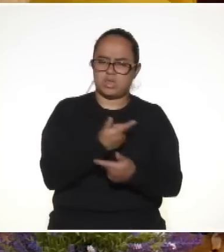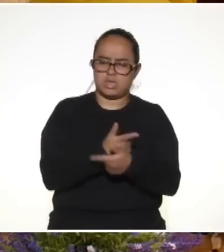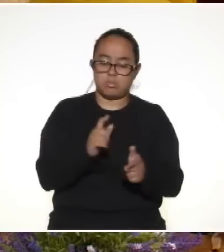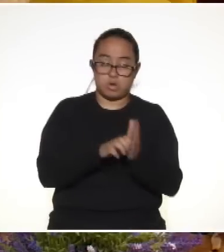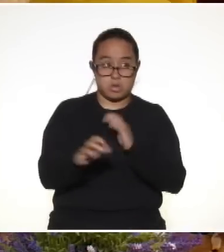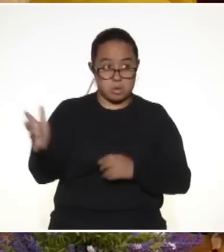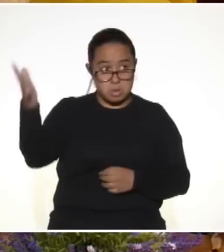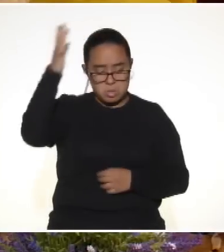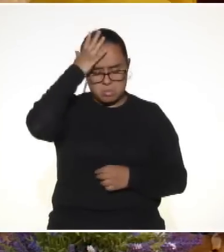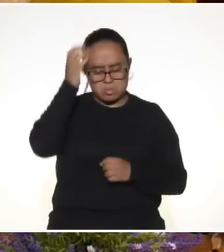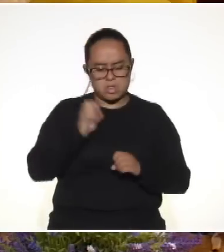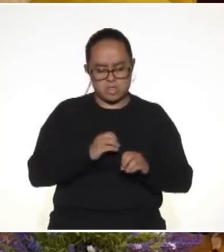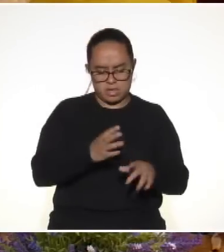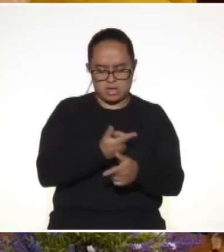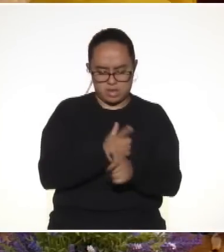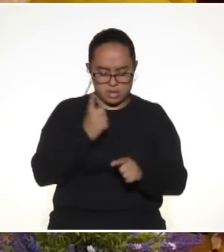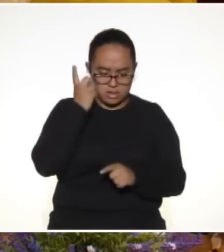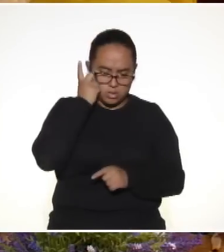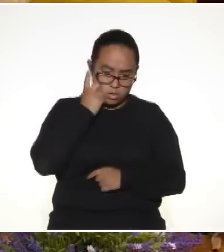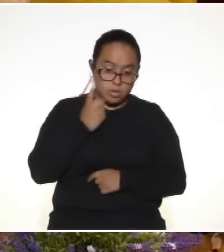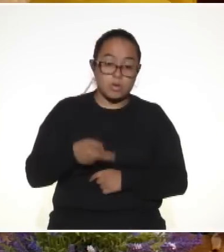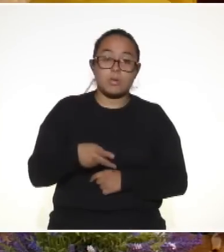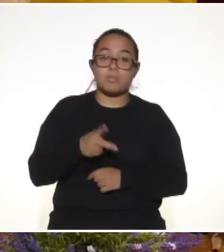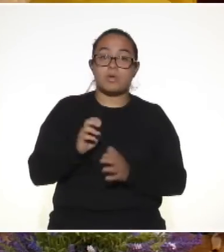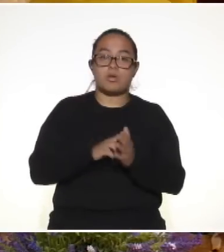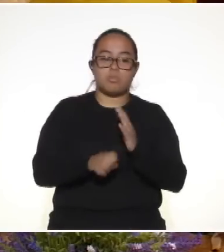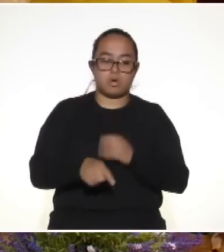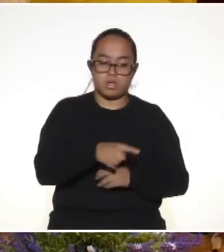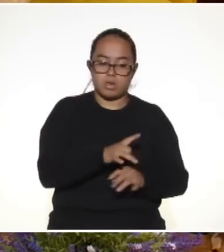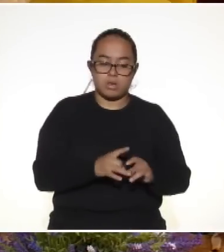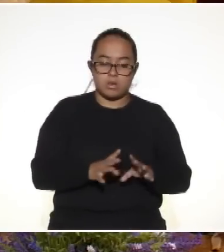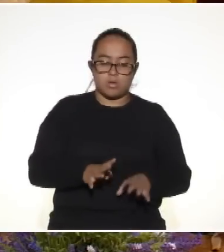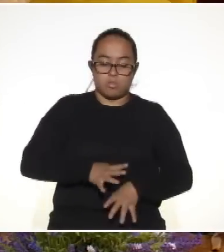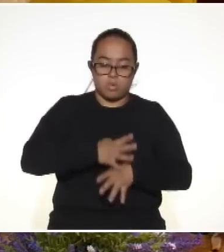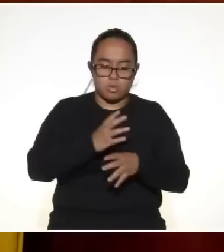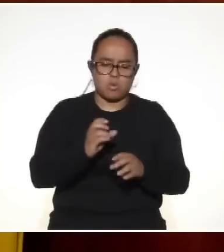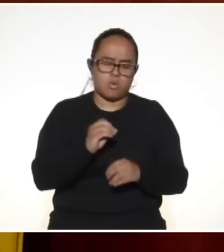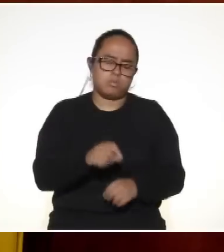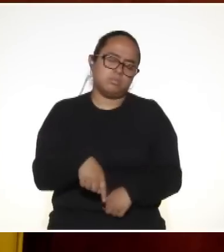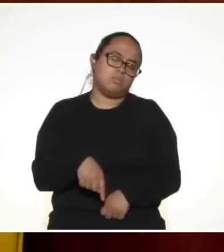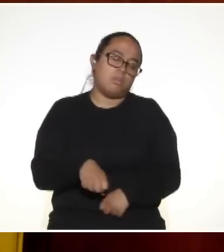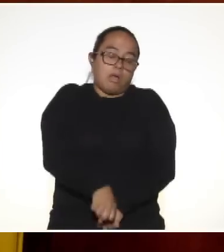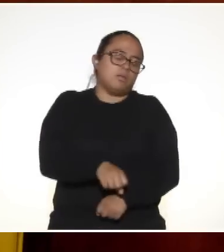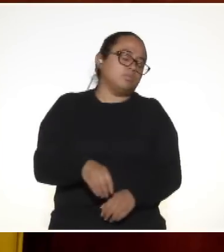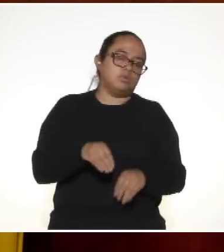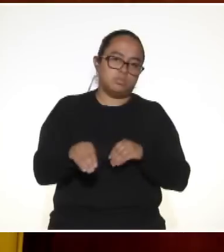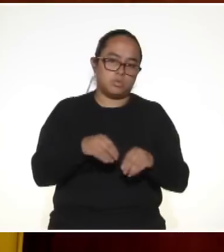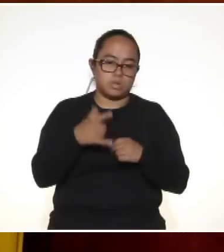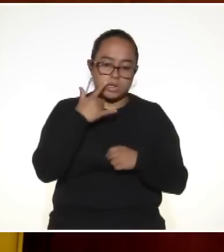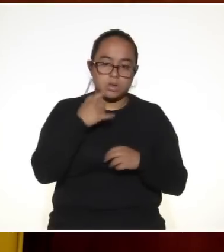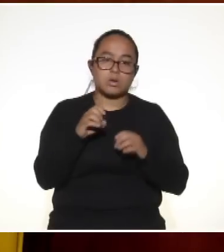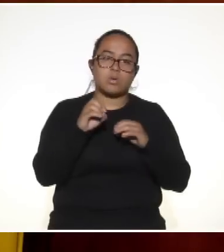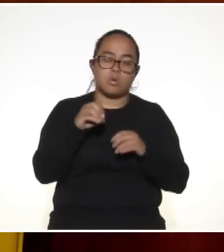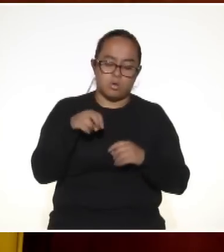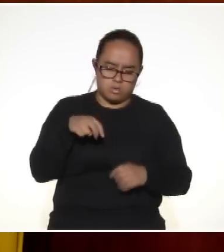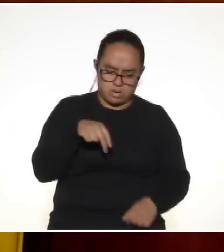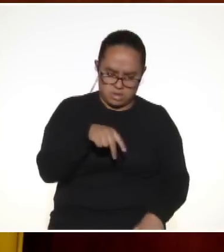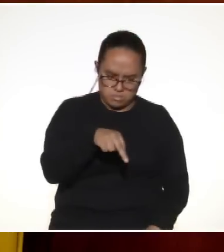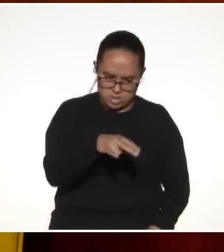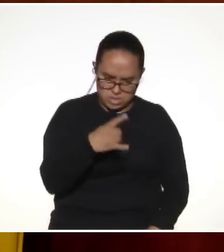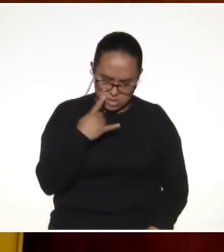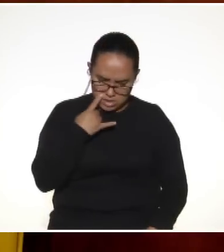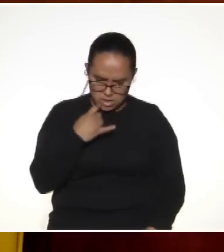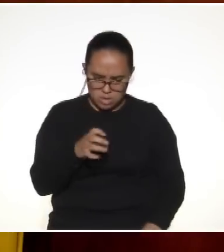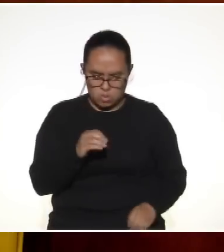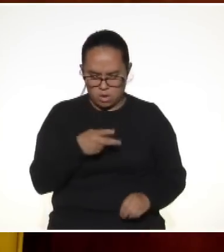que se pegan en la cabeza, pero hay que ver si hay aparición de vómito, movimientos anormales, que tengan problemas para caminar de manera normal o de